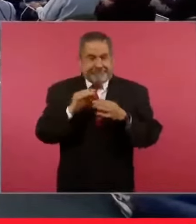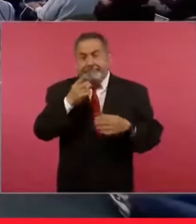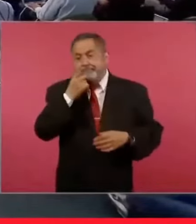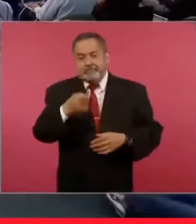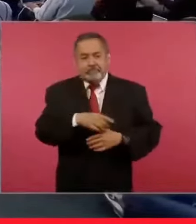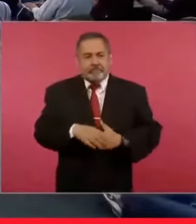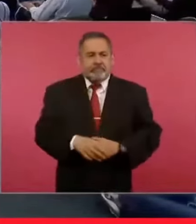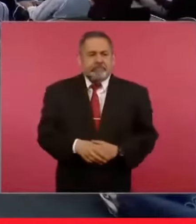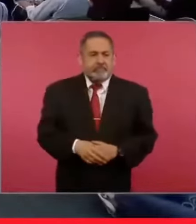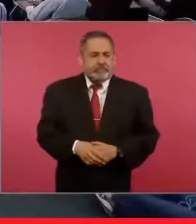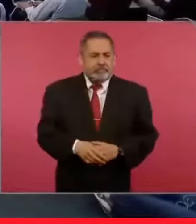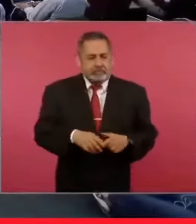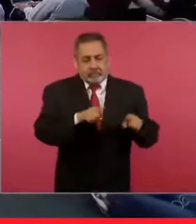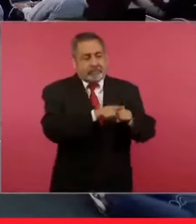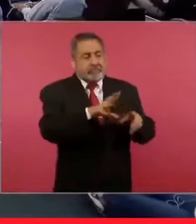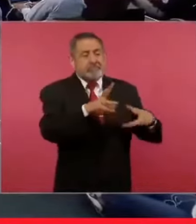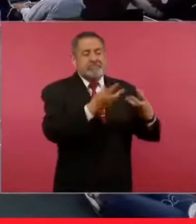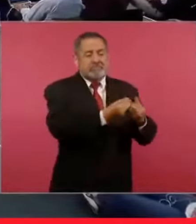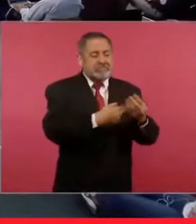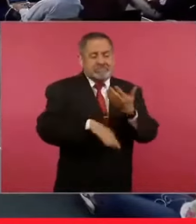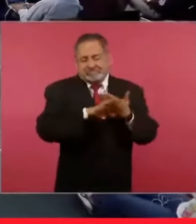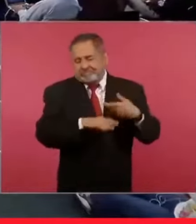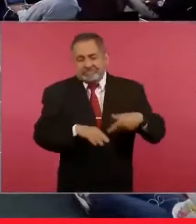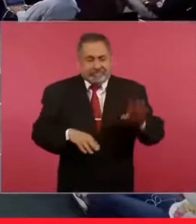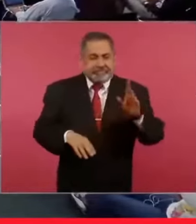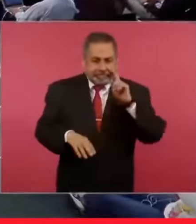También es abajo firmante, claro, si son lo mismo.